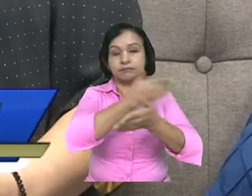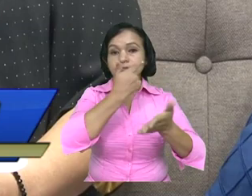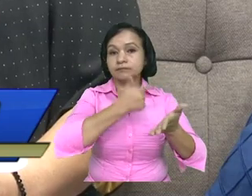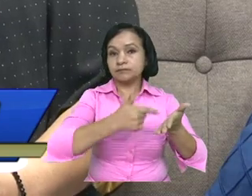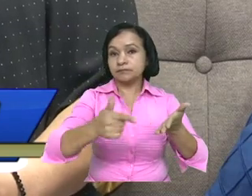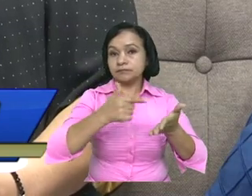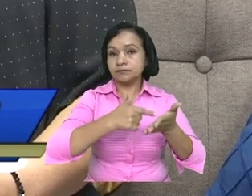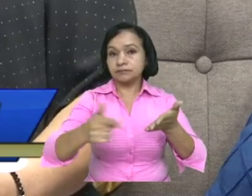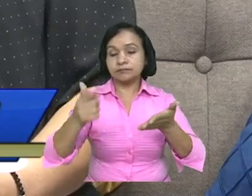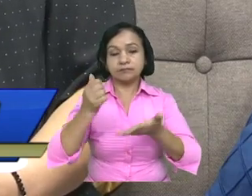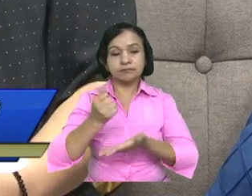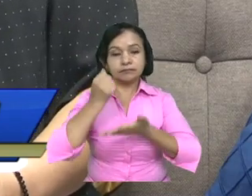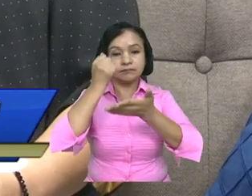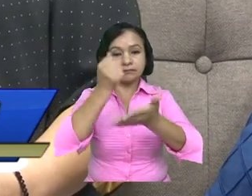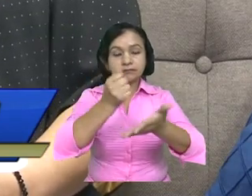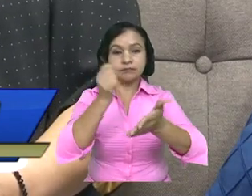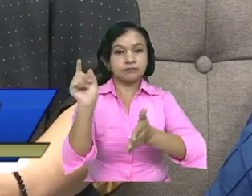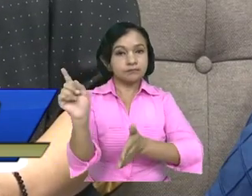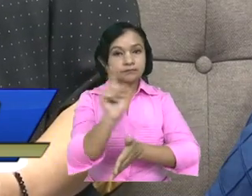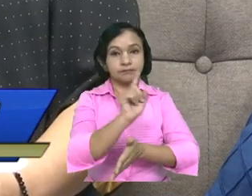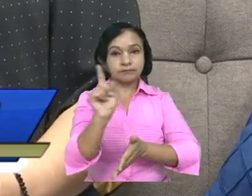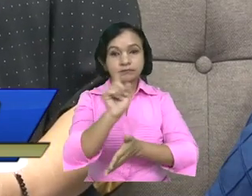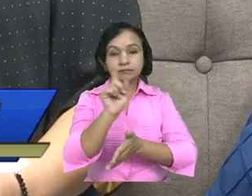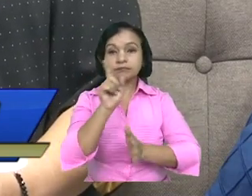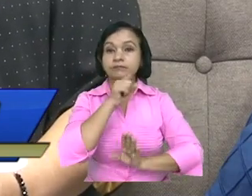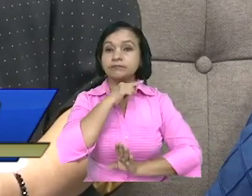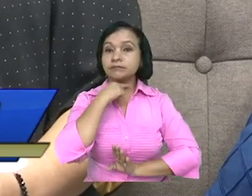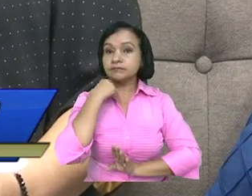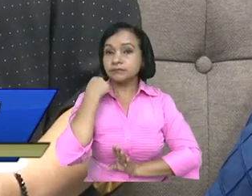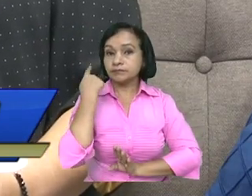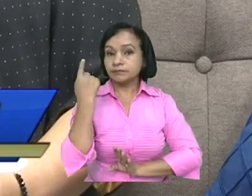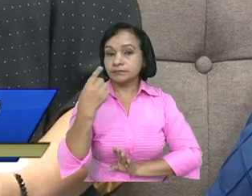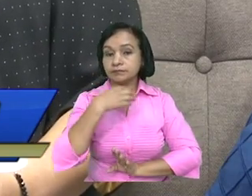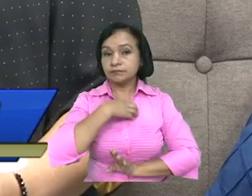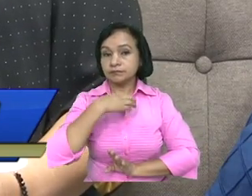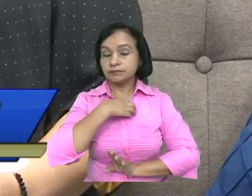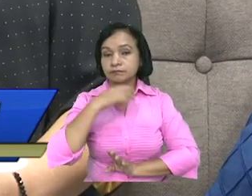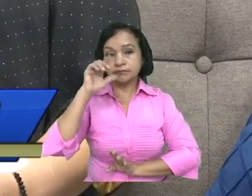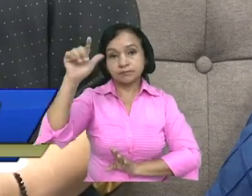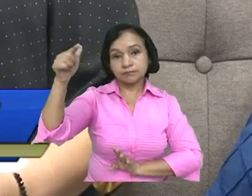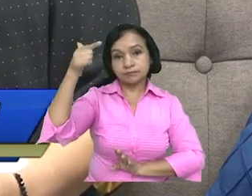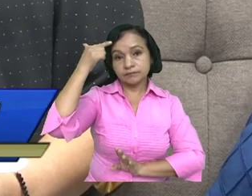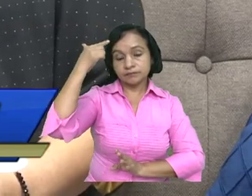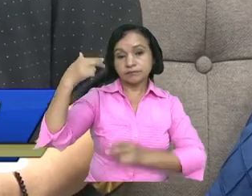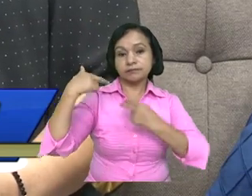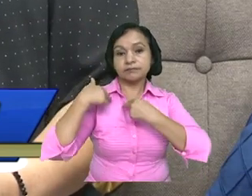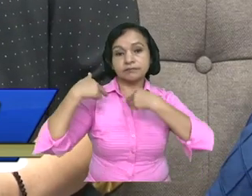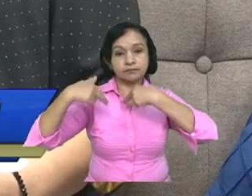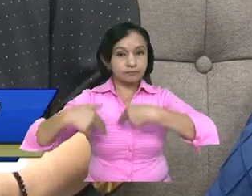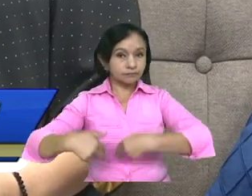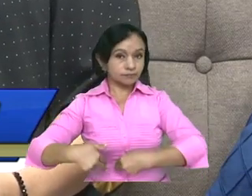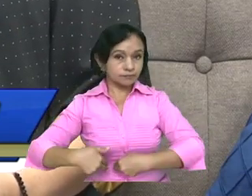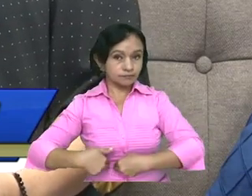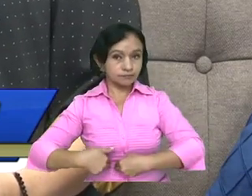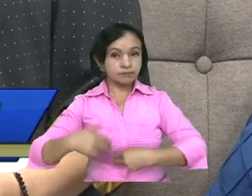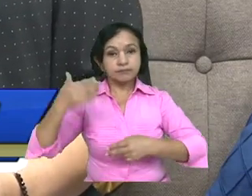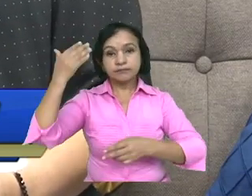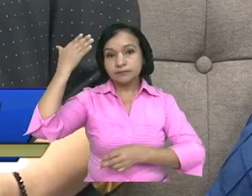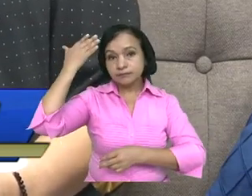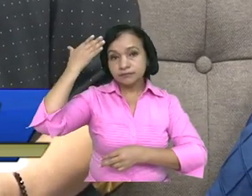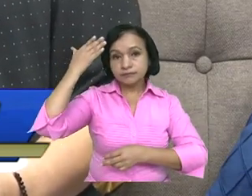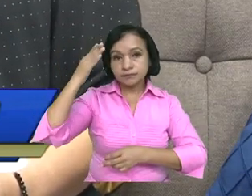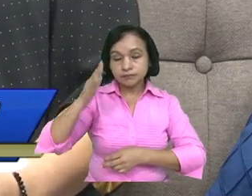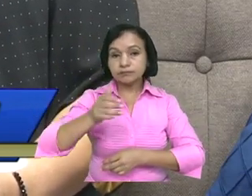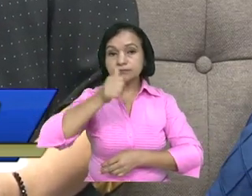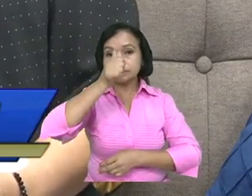no como una inversión. Y realmente este gobierno, con su enfoque meramente humano y sabiendo que el